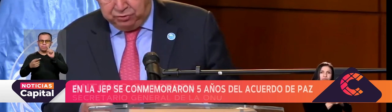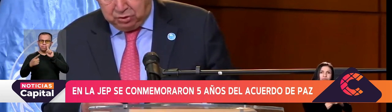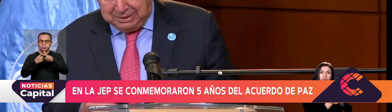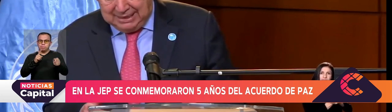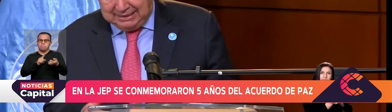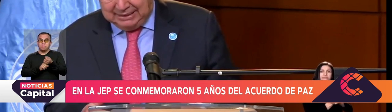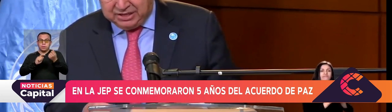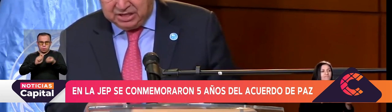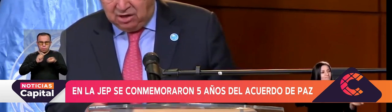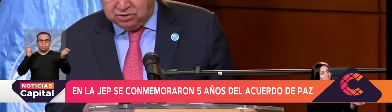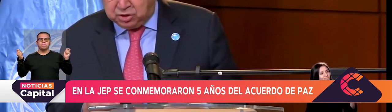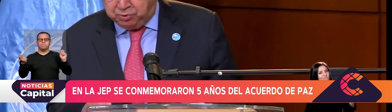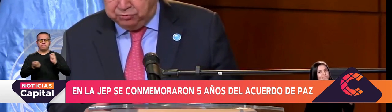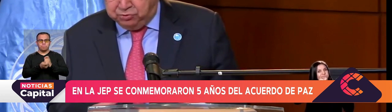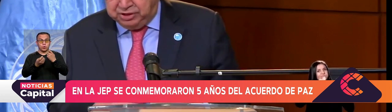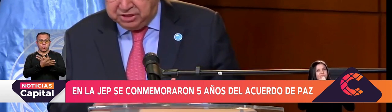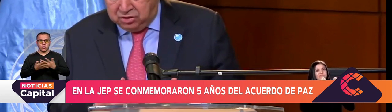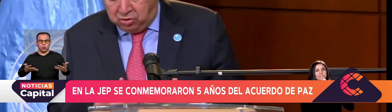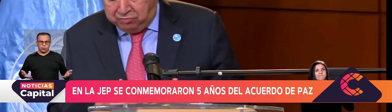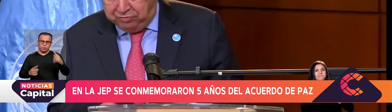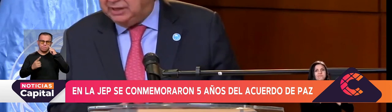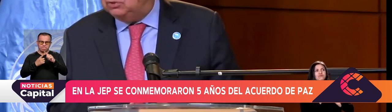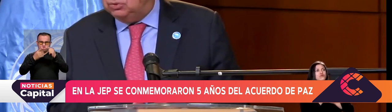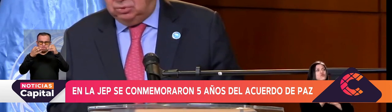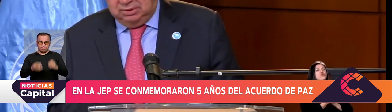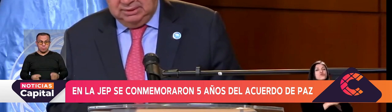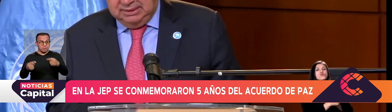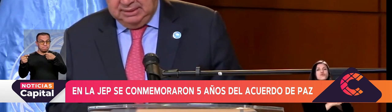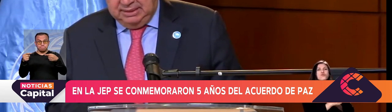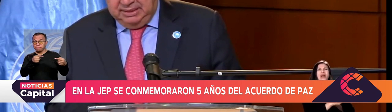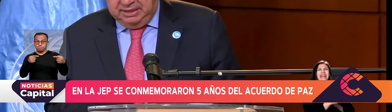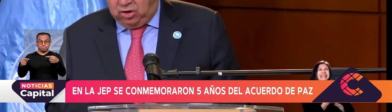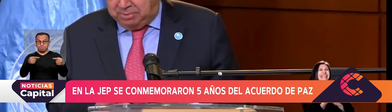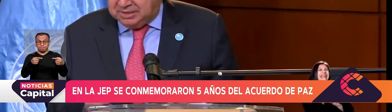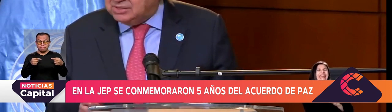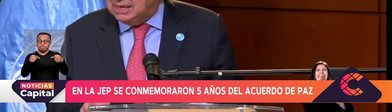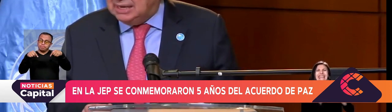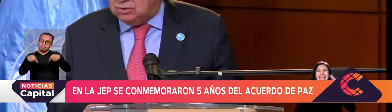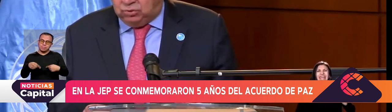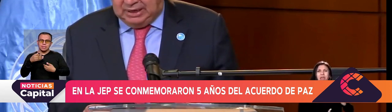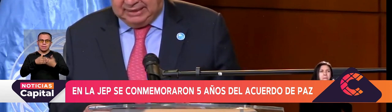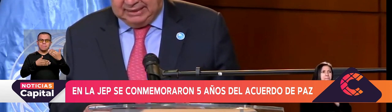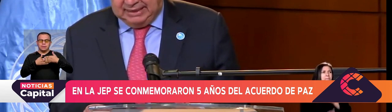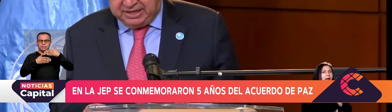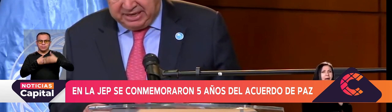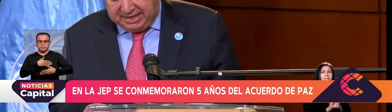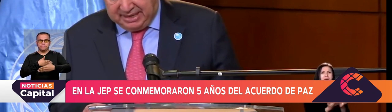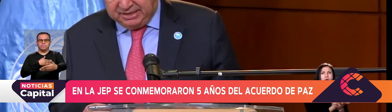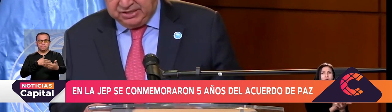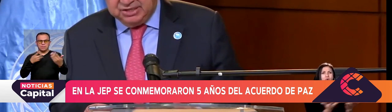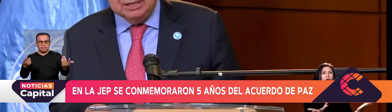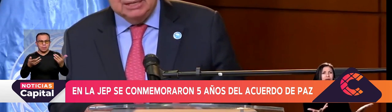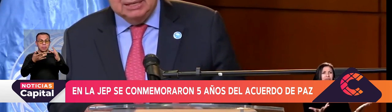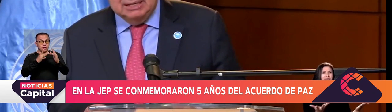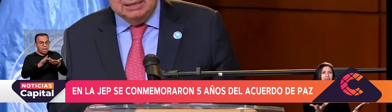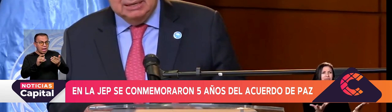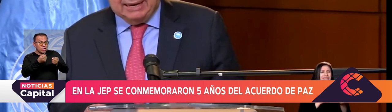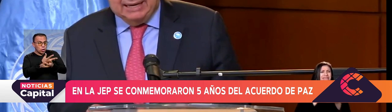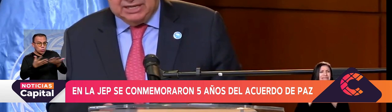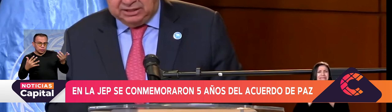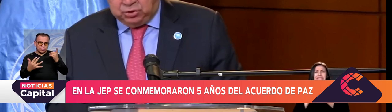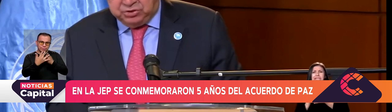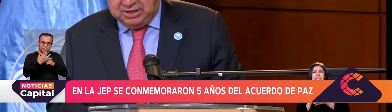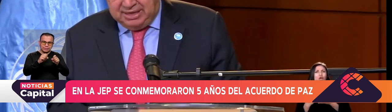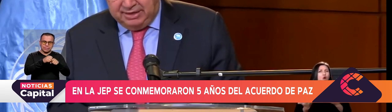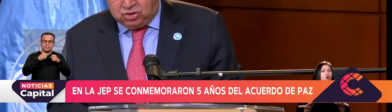a transformar las causas profundas del conflicto y comenzar a curar las heridas